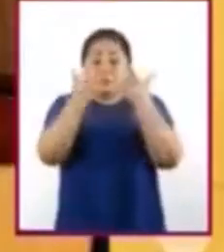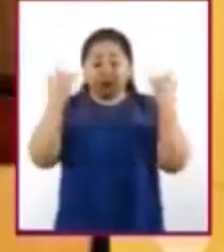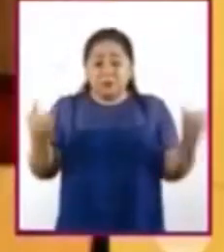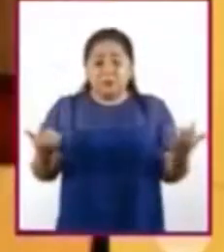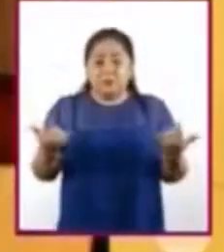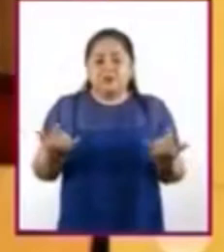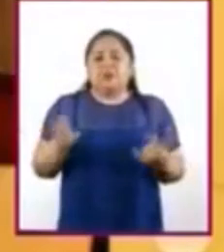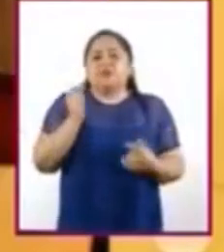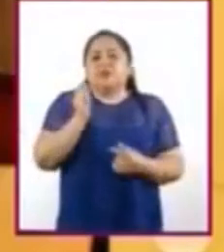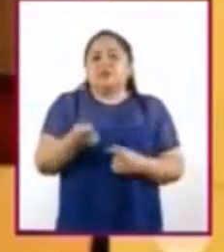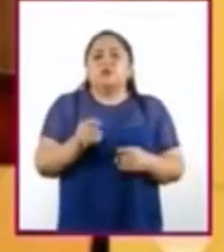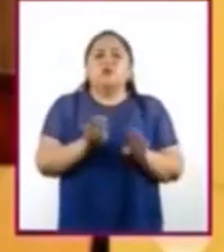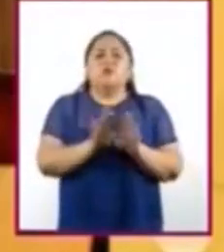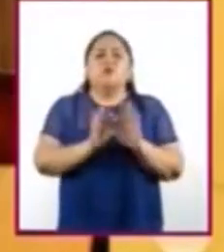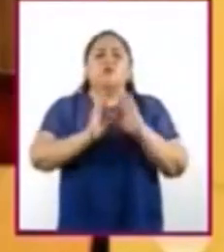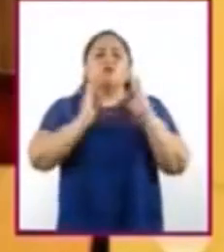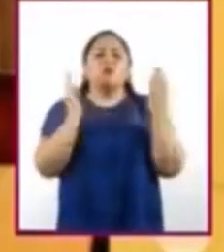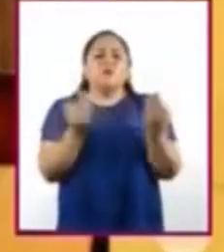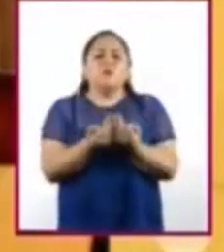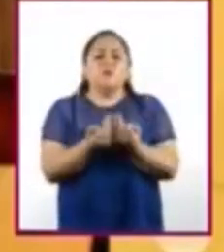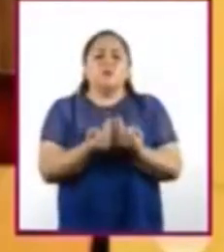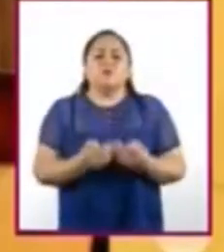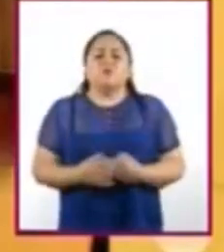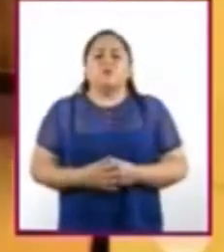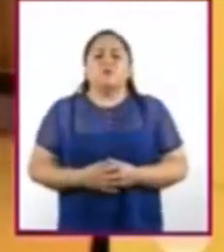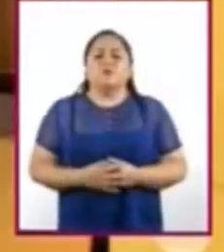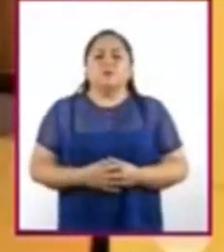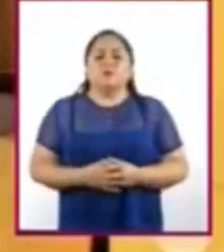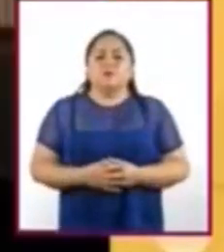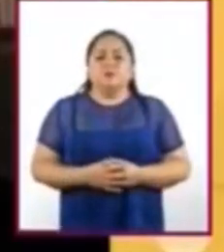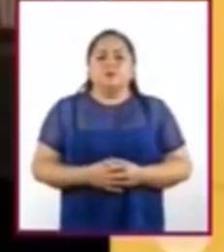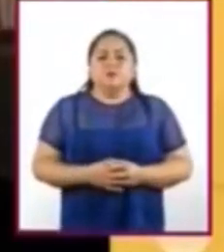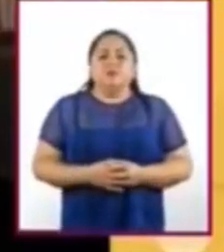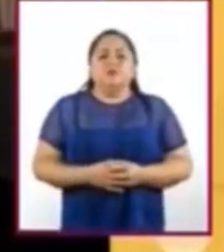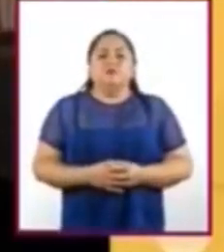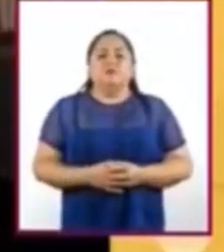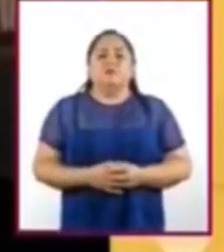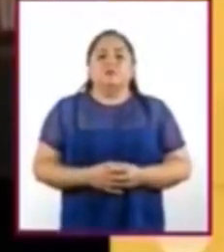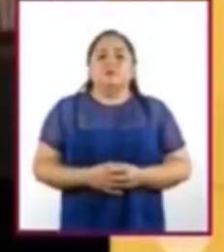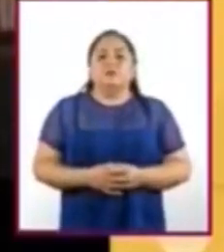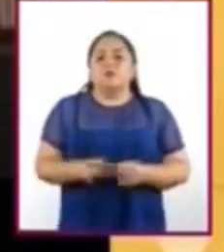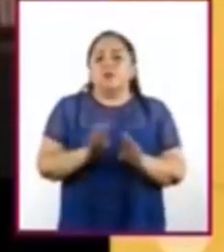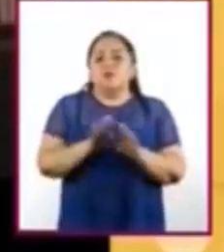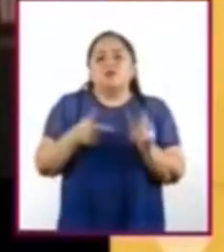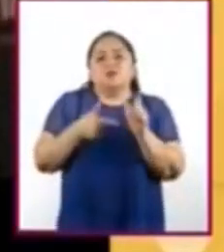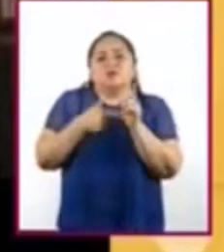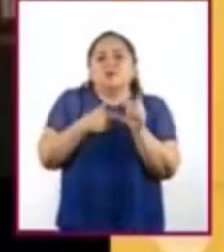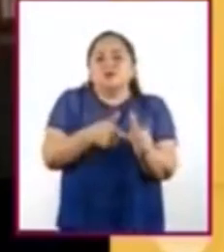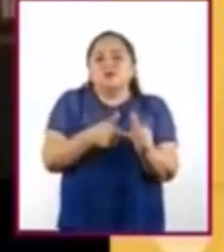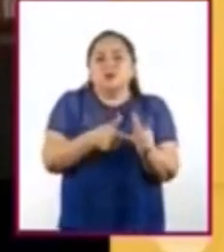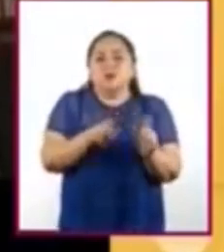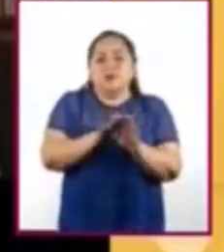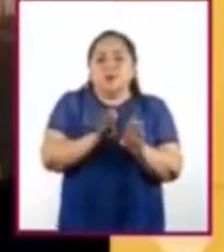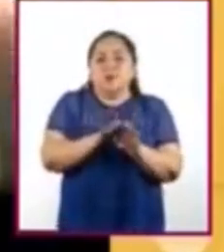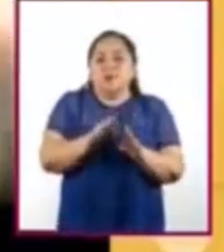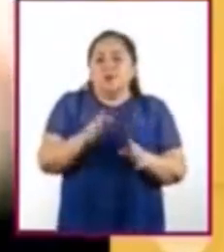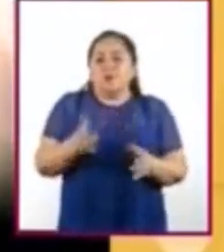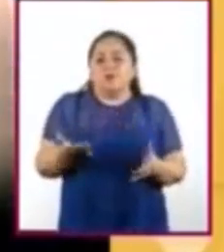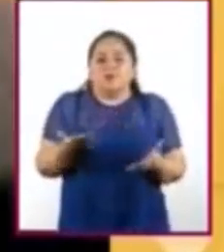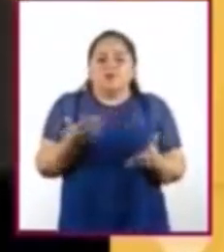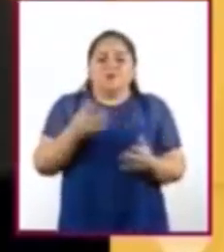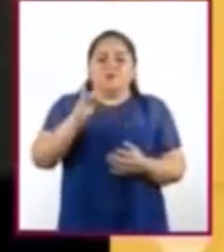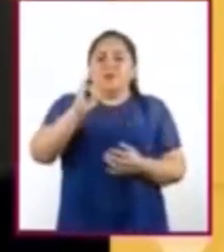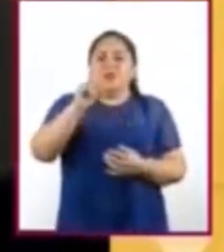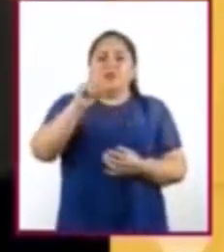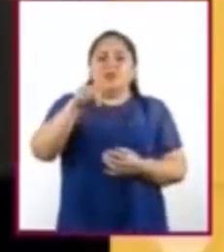historia es una forma de mantener nuestra identidad.